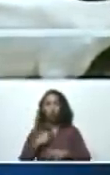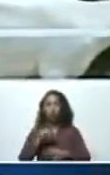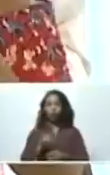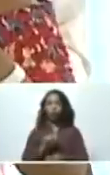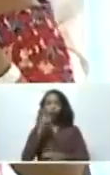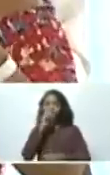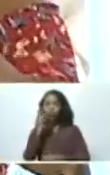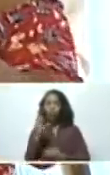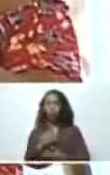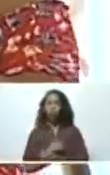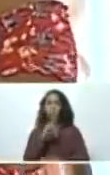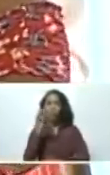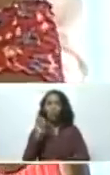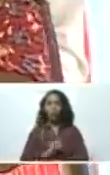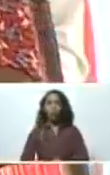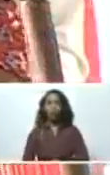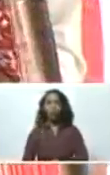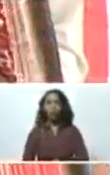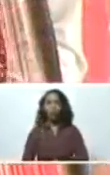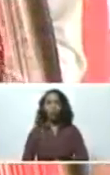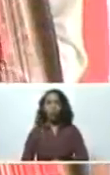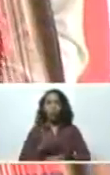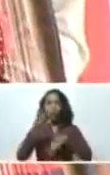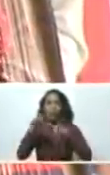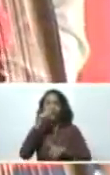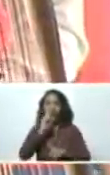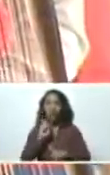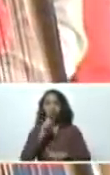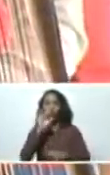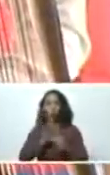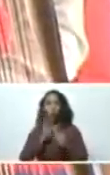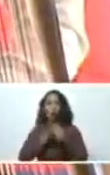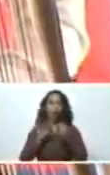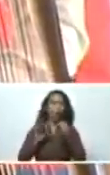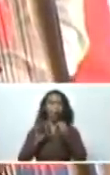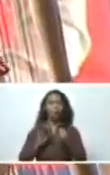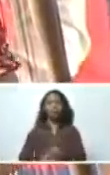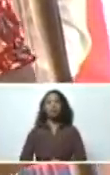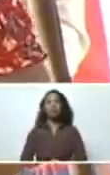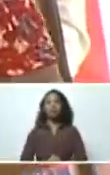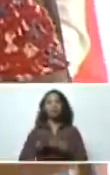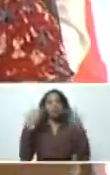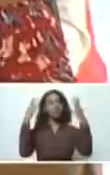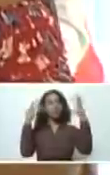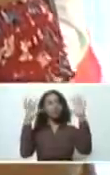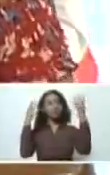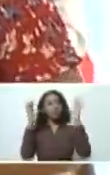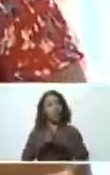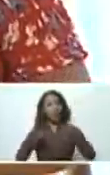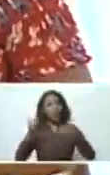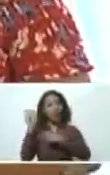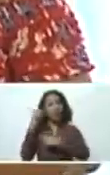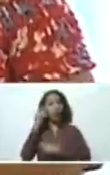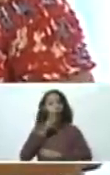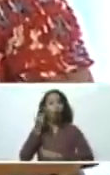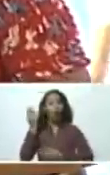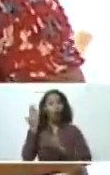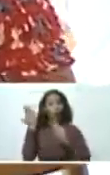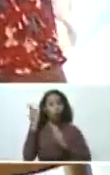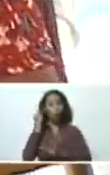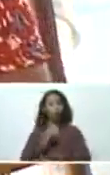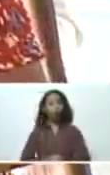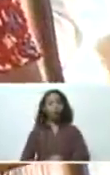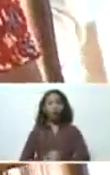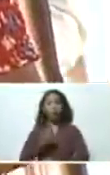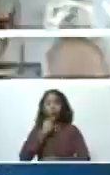tienes? 20. Tienes 13 años cantando, ¿vale? Bueno, vamos a darle un aplauso tremendo a esta muchacha, Juliet. Tienes una